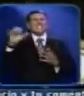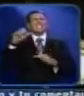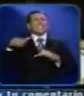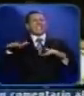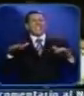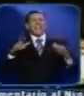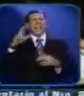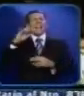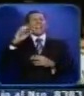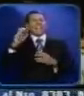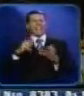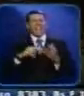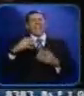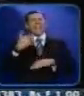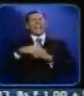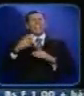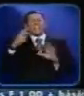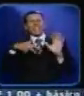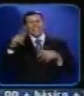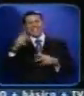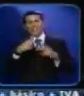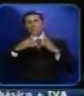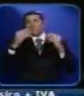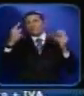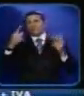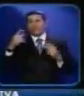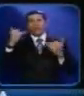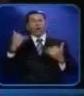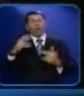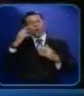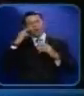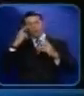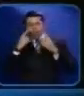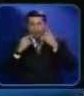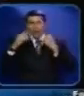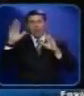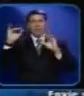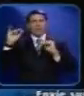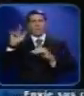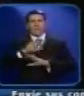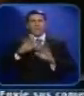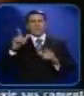René, integrante de Calle 13, entre muchos otros, que hoy lloran la partida de Mercedes Sosa.